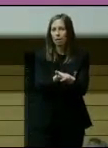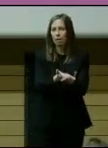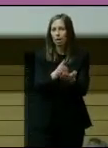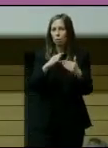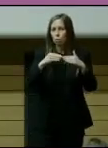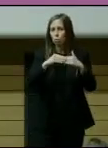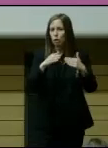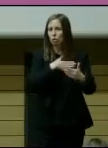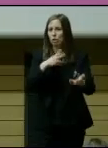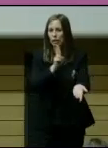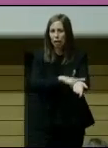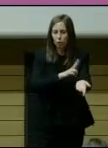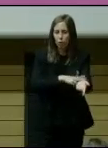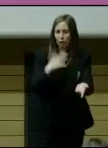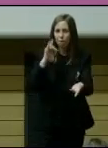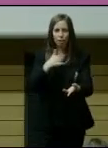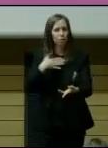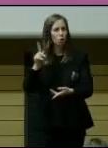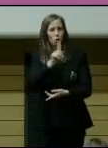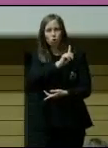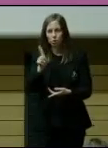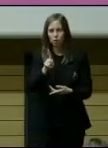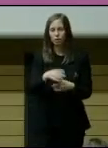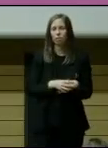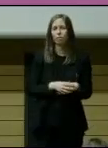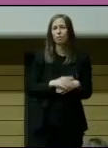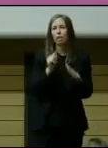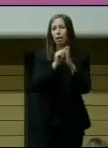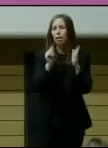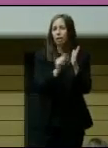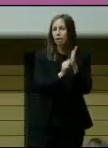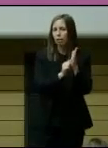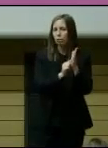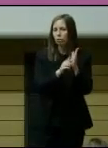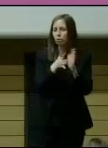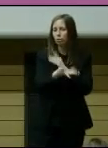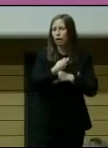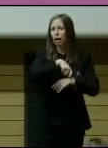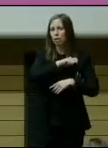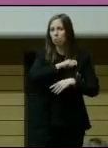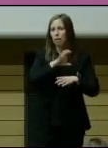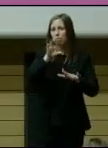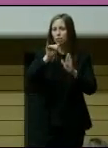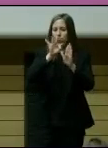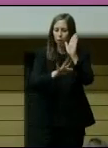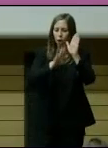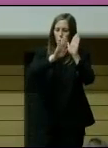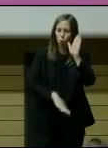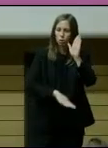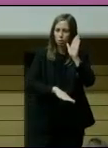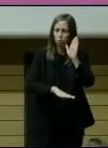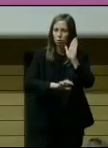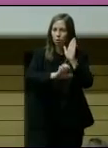los usuarios quieren heroína, no quieren fentanilo. Y no sé muy bien, y además España sería el último país de la Unión Europea